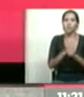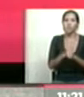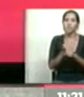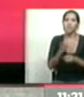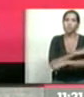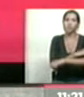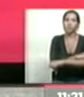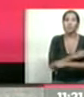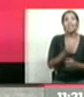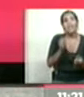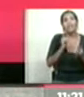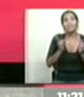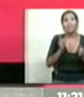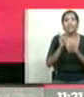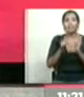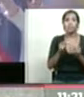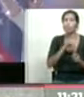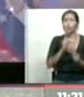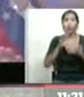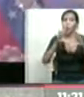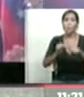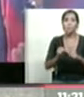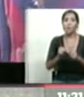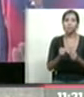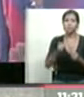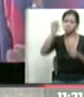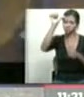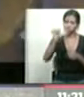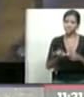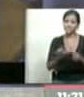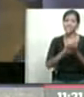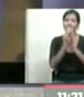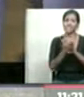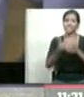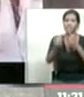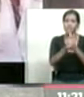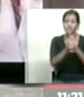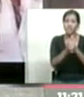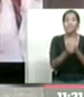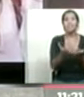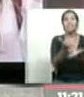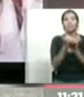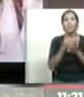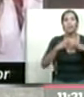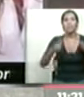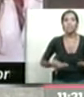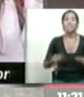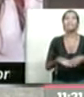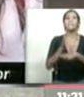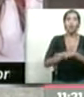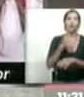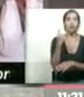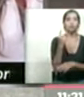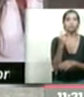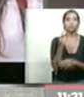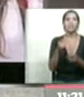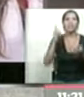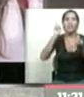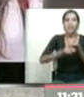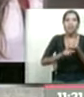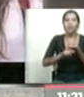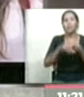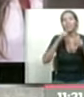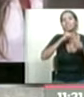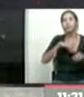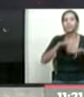están aquellos que no compran la narrativa del cese de la usurpación, de la ayuda humanitaria y, peor aún, la boda real y la historia de amor de